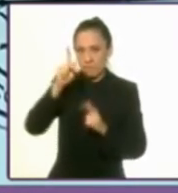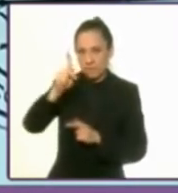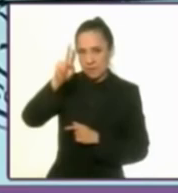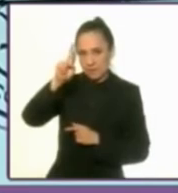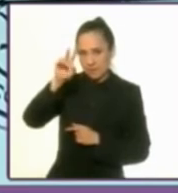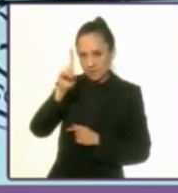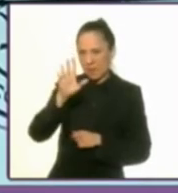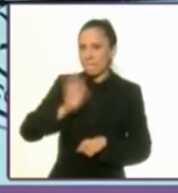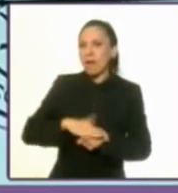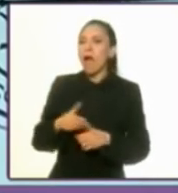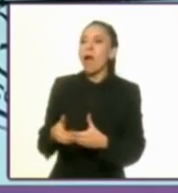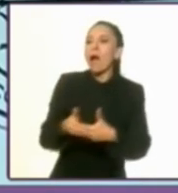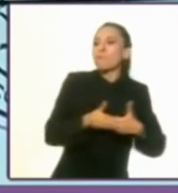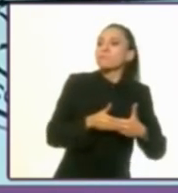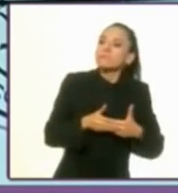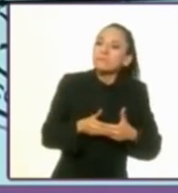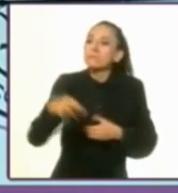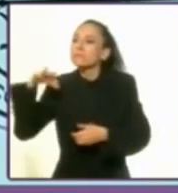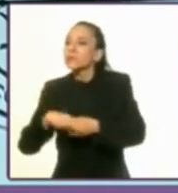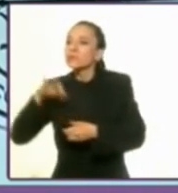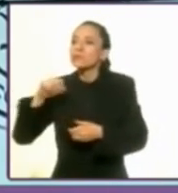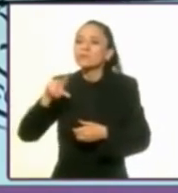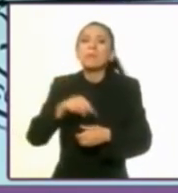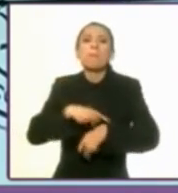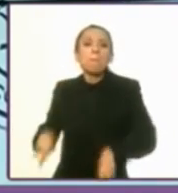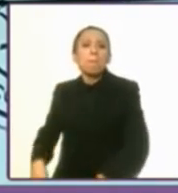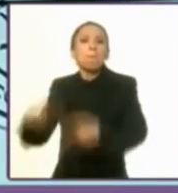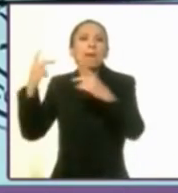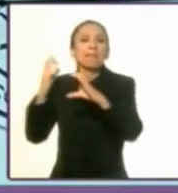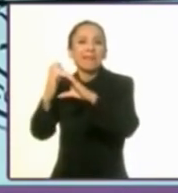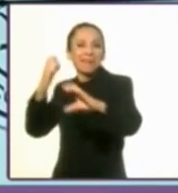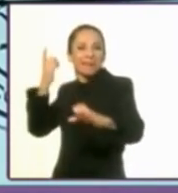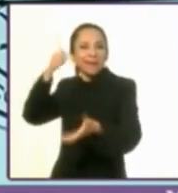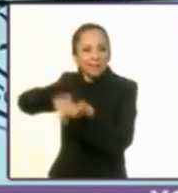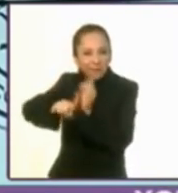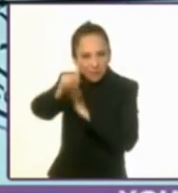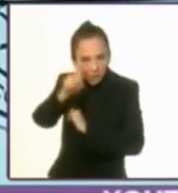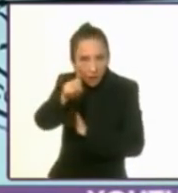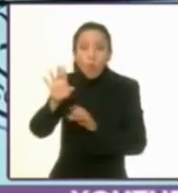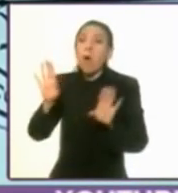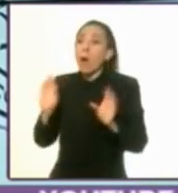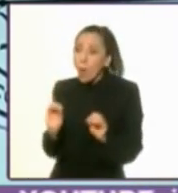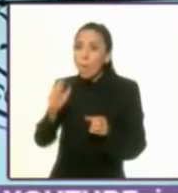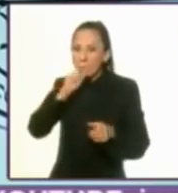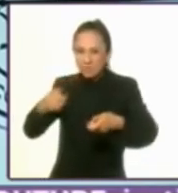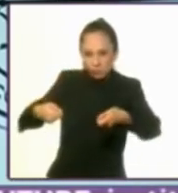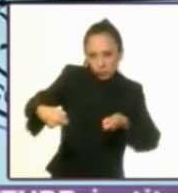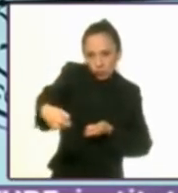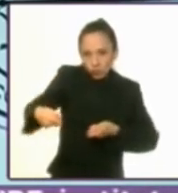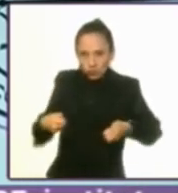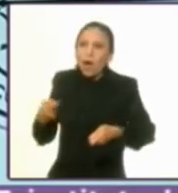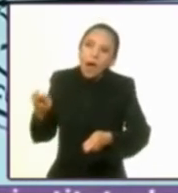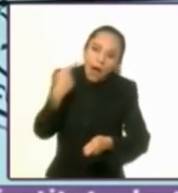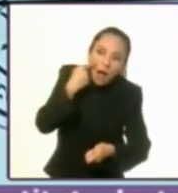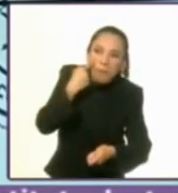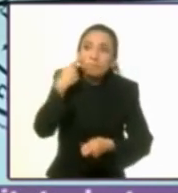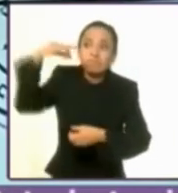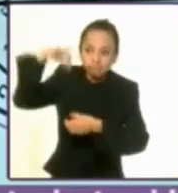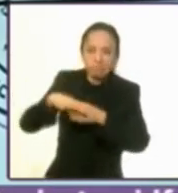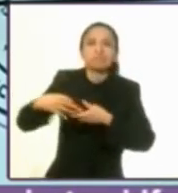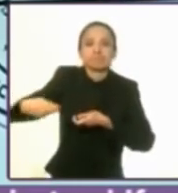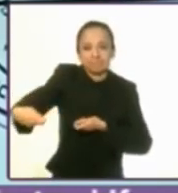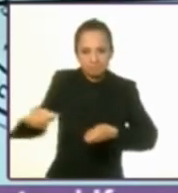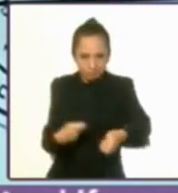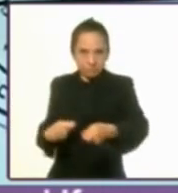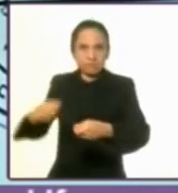votos venden pipas venden el favor de abrir las llaves que hay que hacer con el agua perdemos por falta de